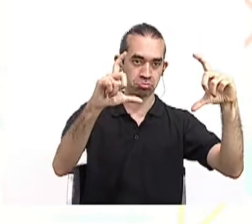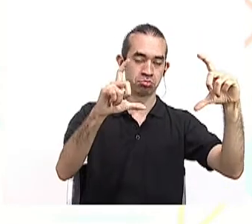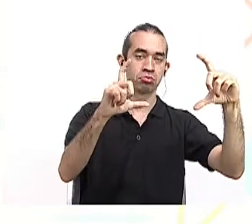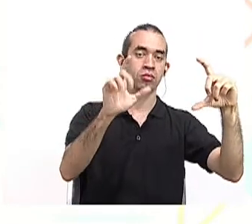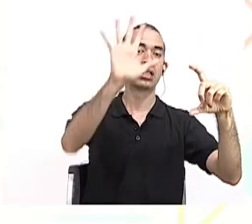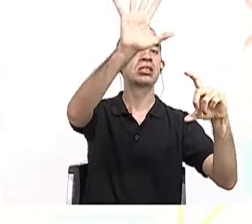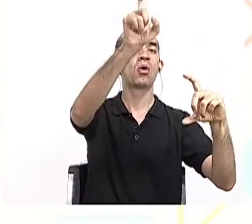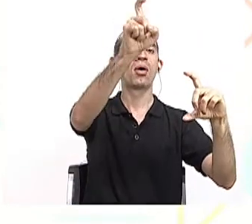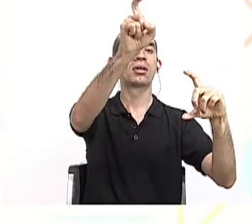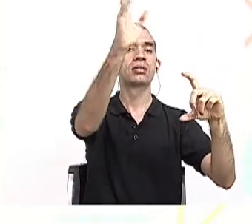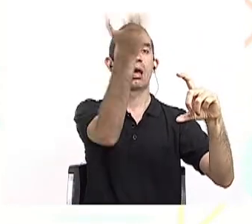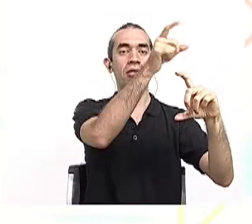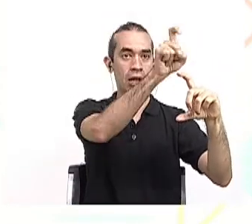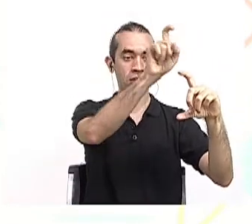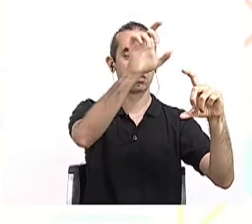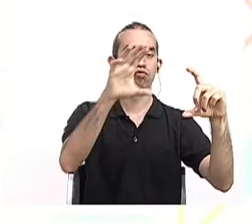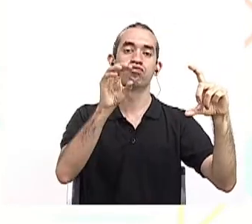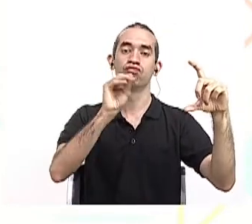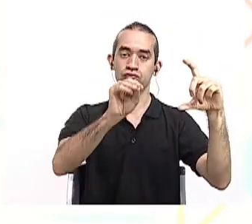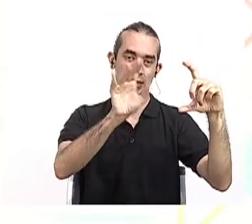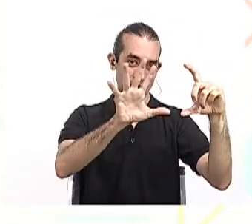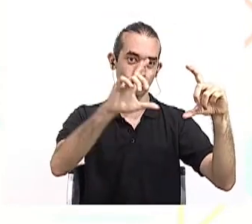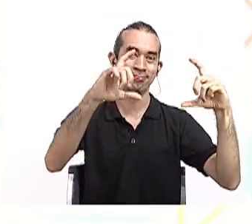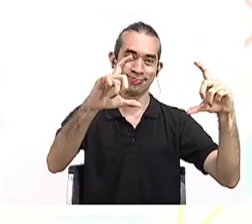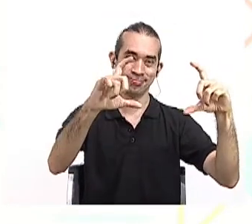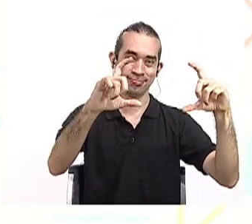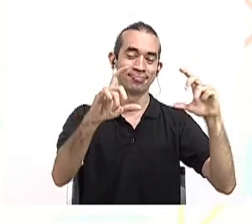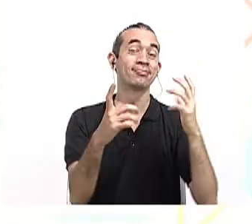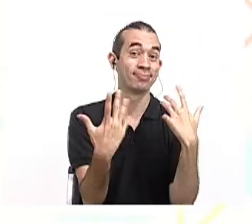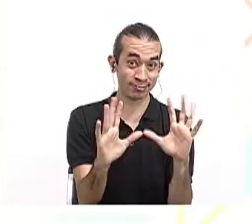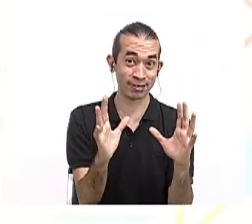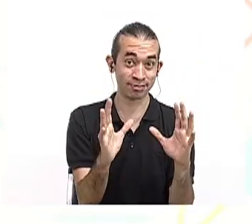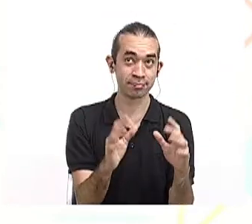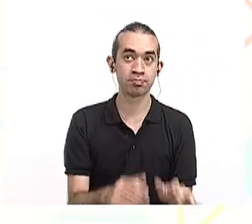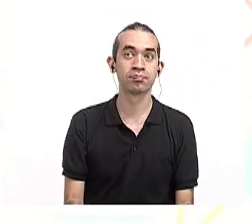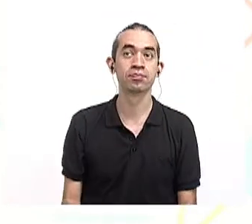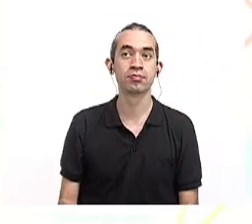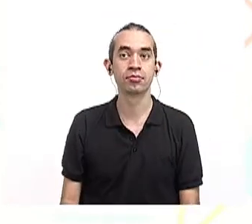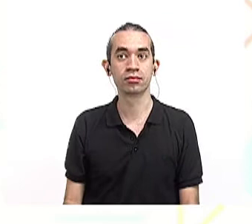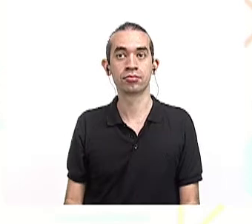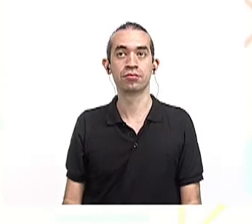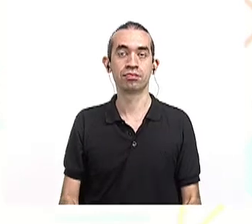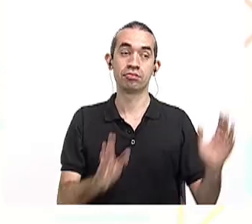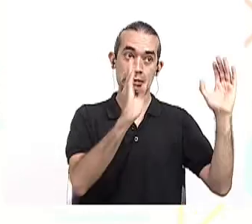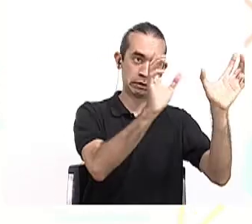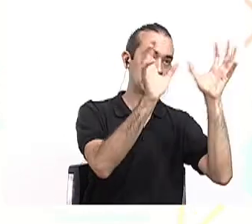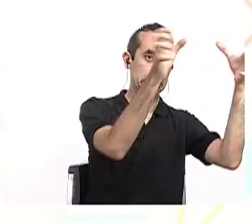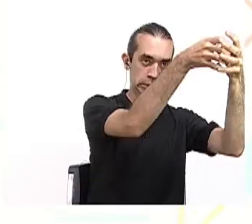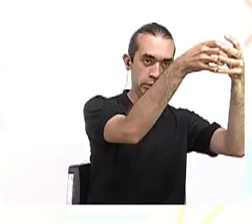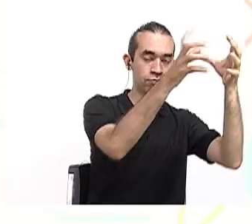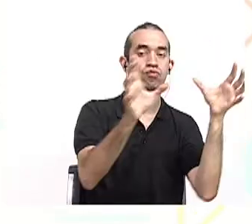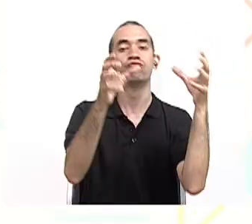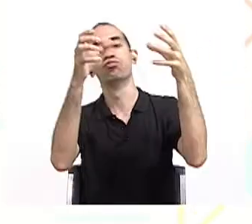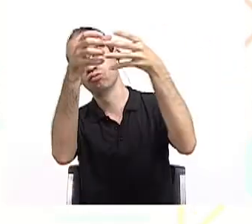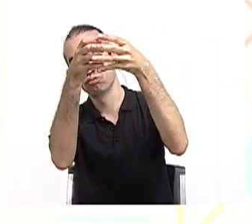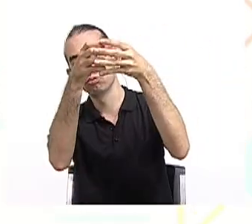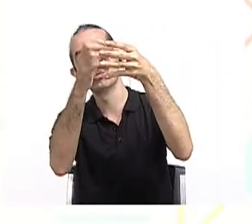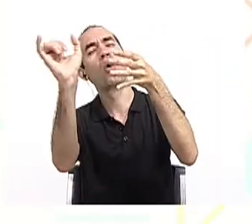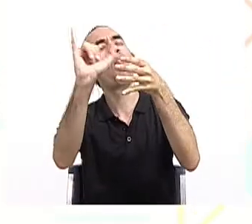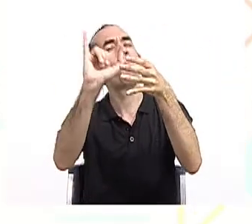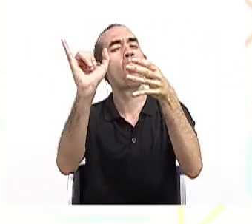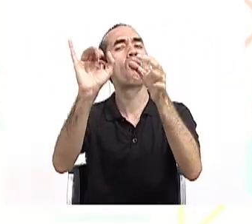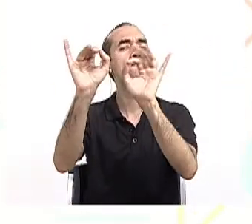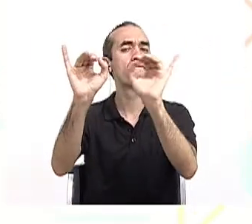dividir 5x entre x, obtenemos 5. En el caso de los otros términos, tienen en